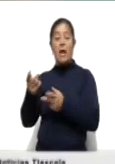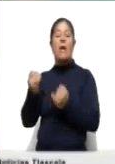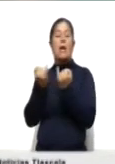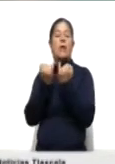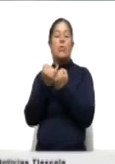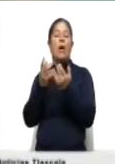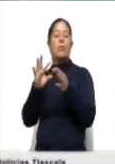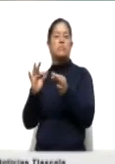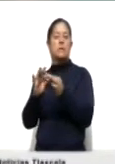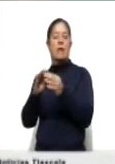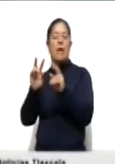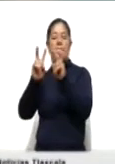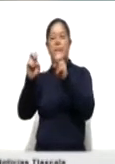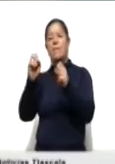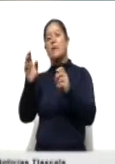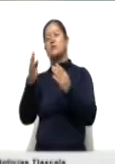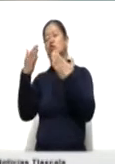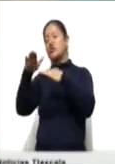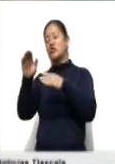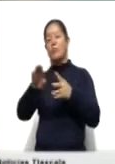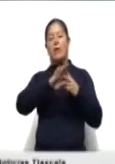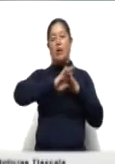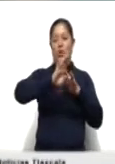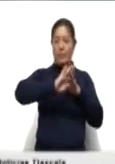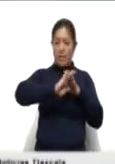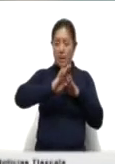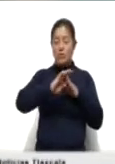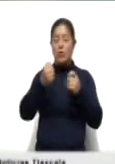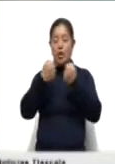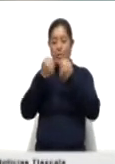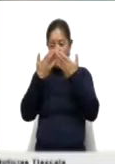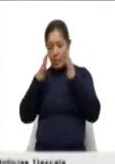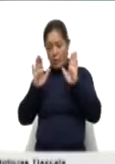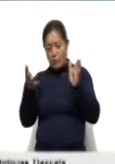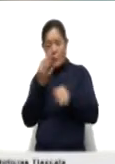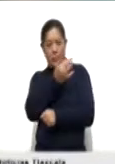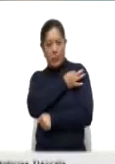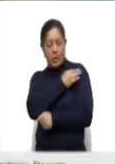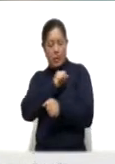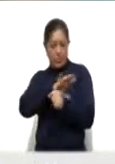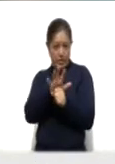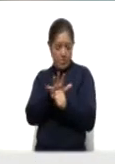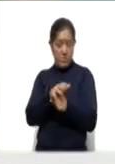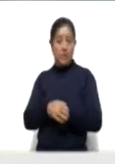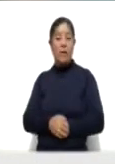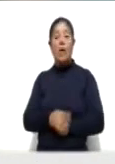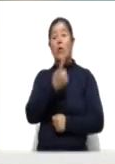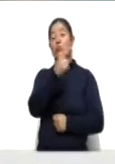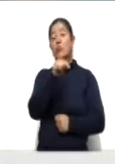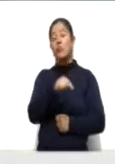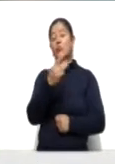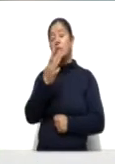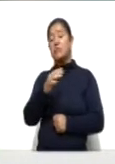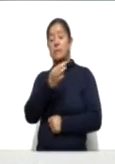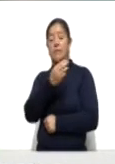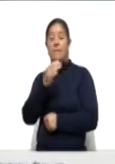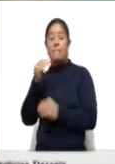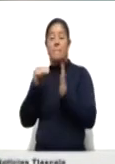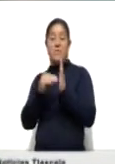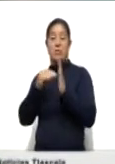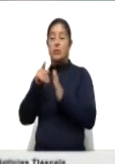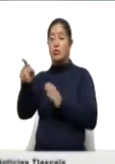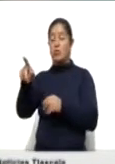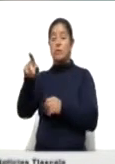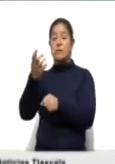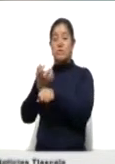el apoyo con las vacunas contra COVID-19 y la apertura de la frontera. Recordó que gracias a los 1.3 millones de vacunas donadas por Estados